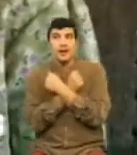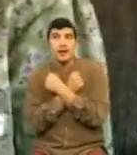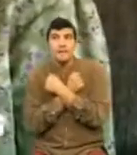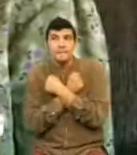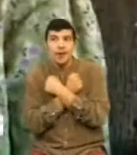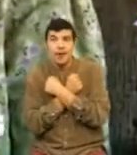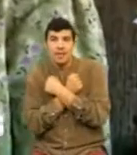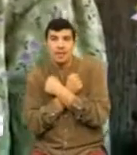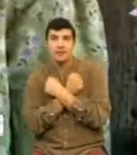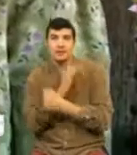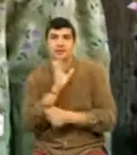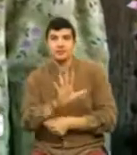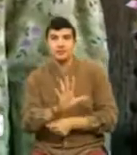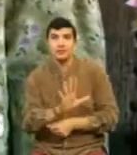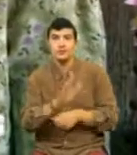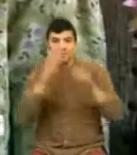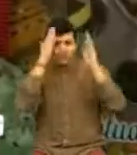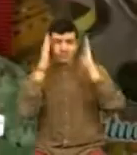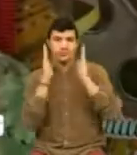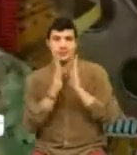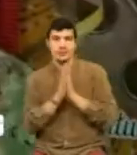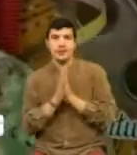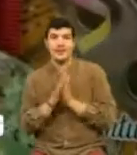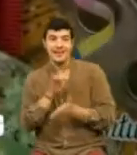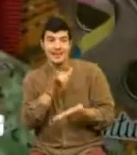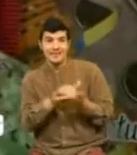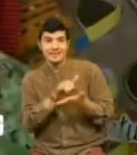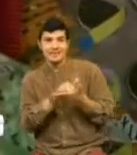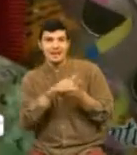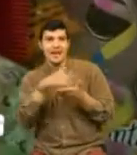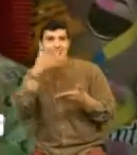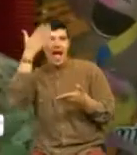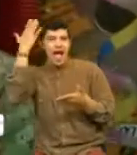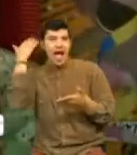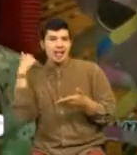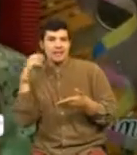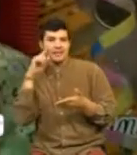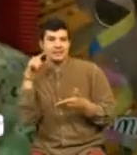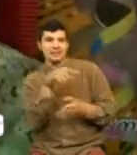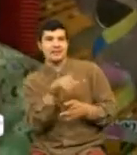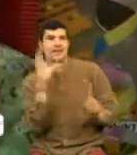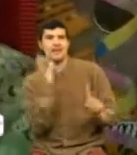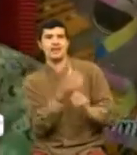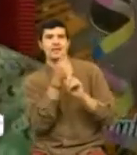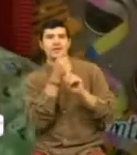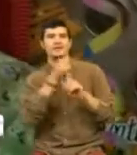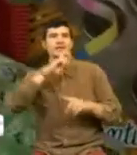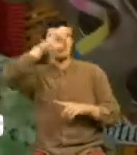Virgencita, la misma que descubrió en Cáchira, en norte de Santander.